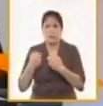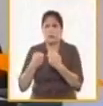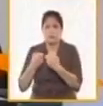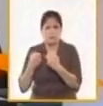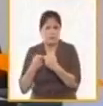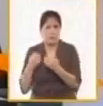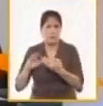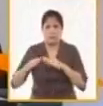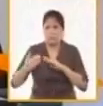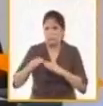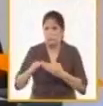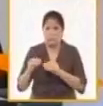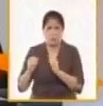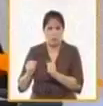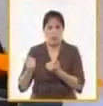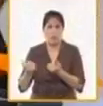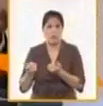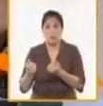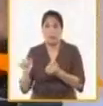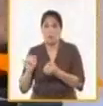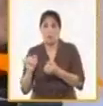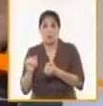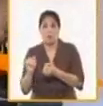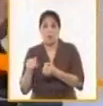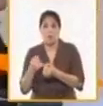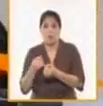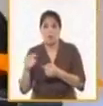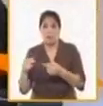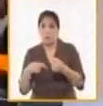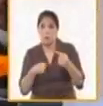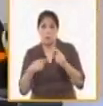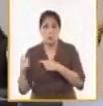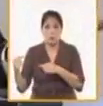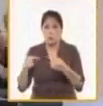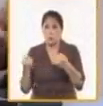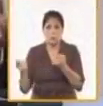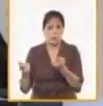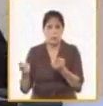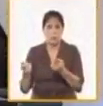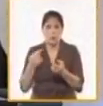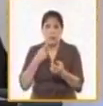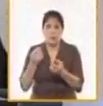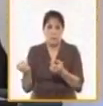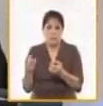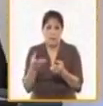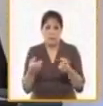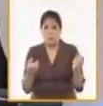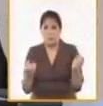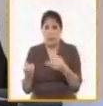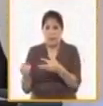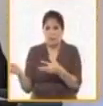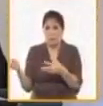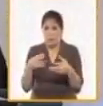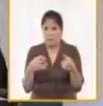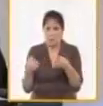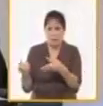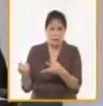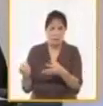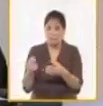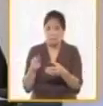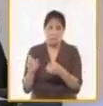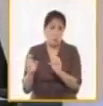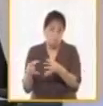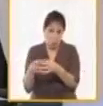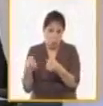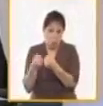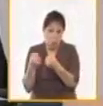divergencias, discusiones, como decimos los latinoamericanos, han sacado sus trapos al aire porque entre ellos mismos se engañan, se mienten,